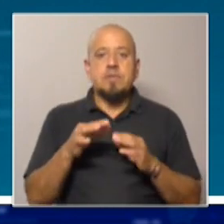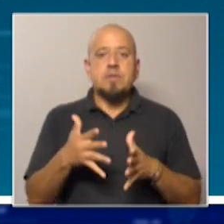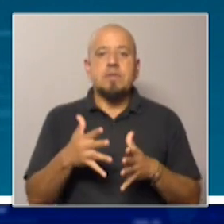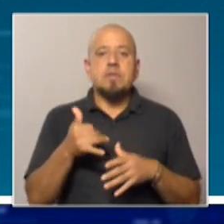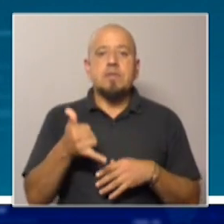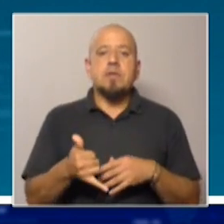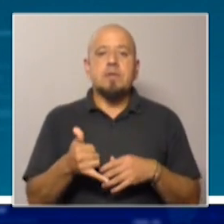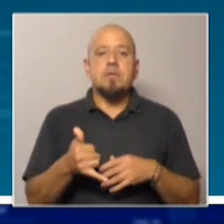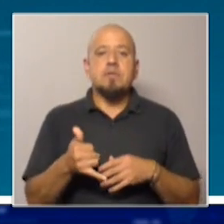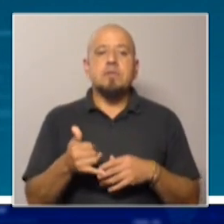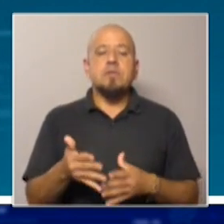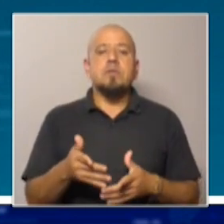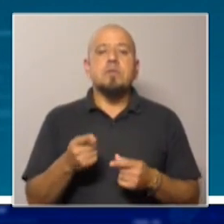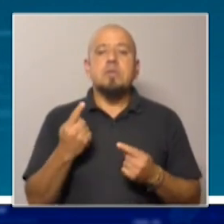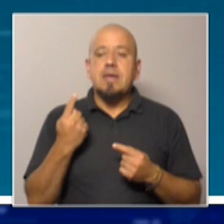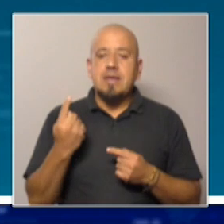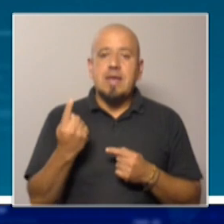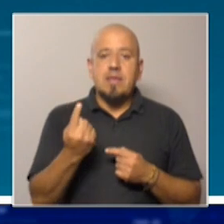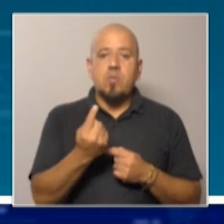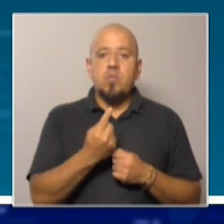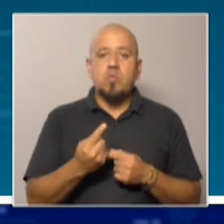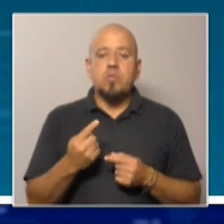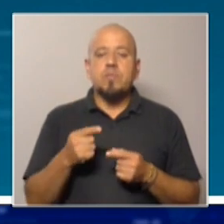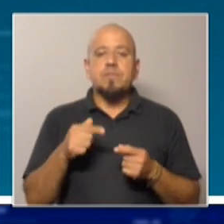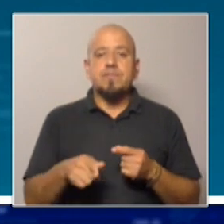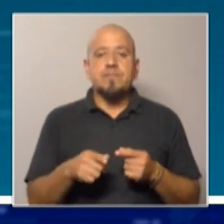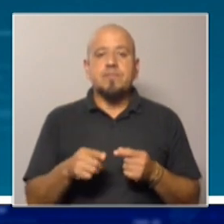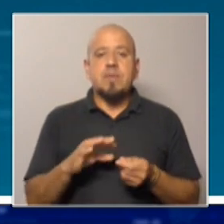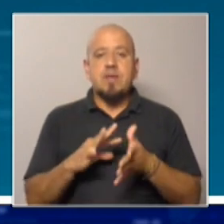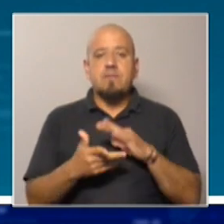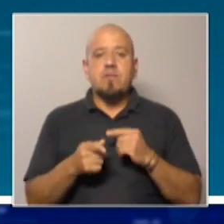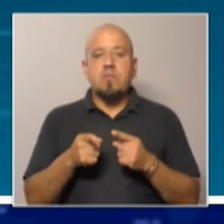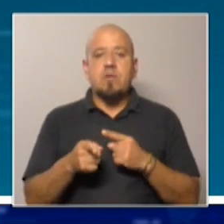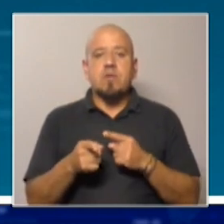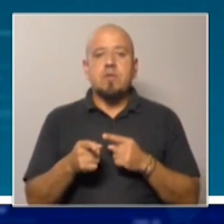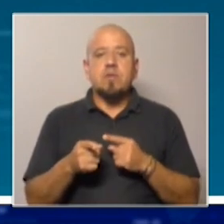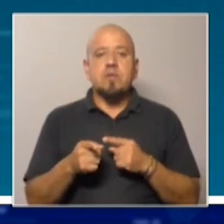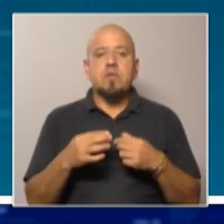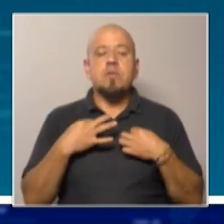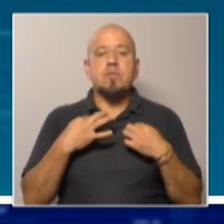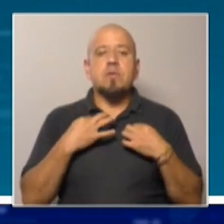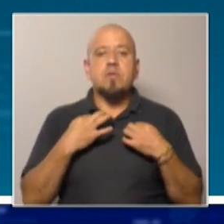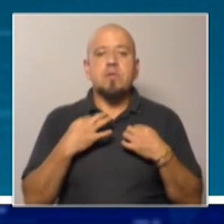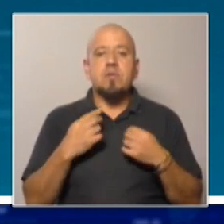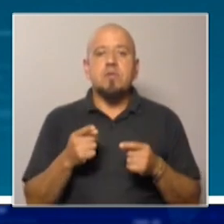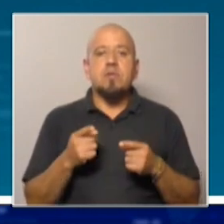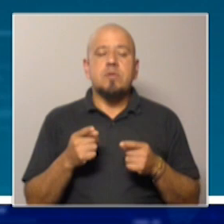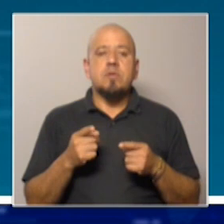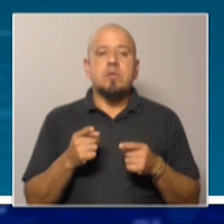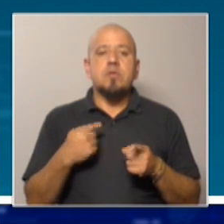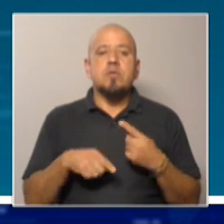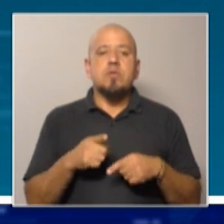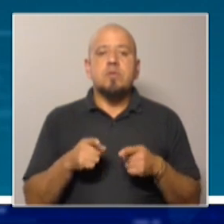tener, digamos, ajustes en cada una de las maneras que nos íbamos vistiendo. Entonces, lo